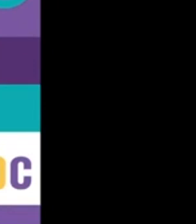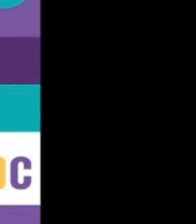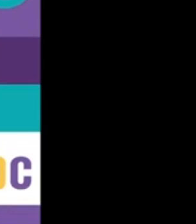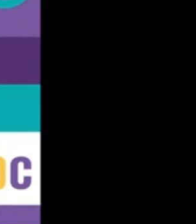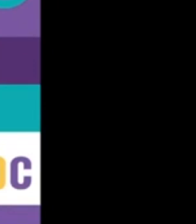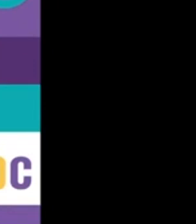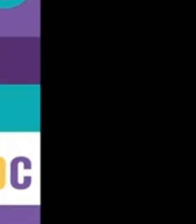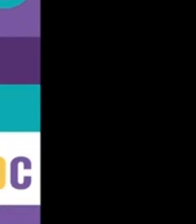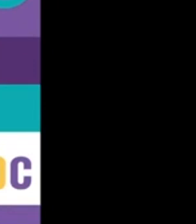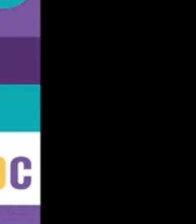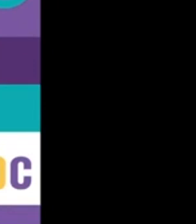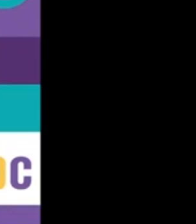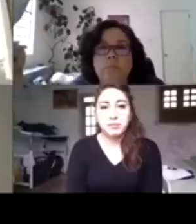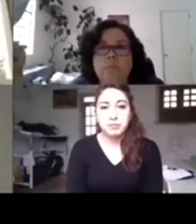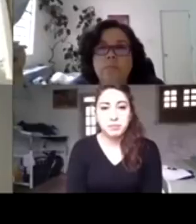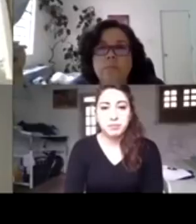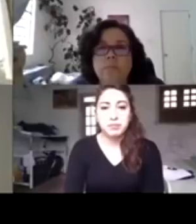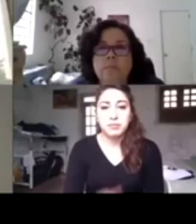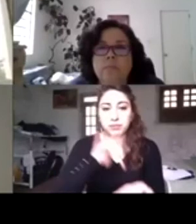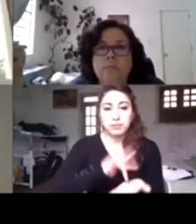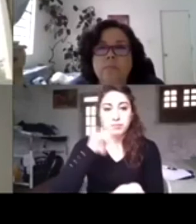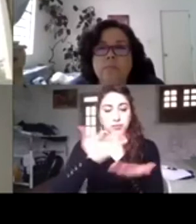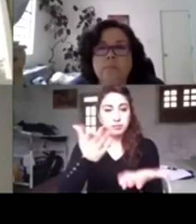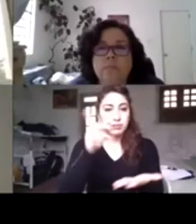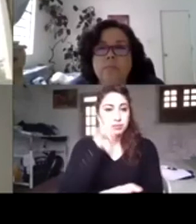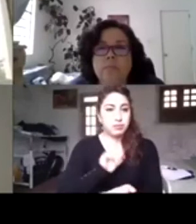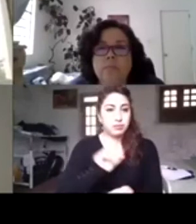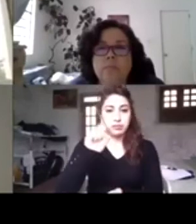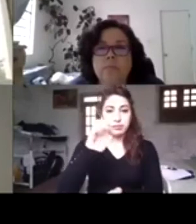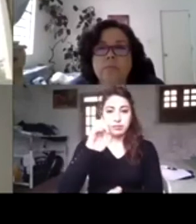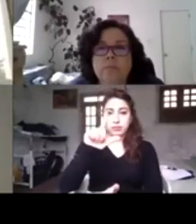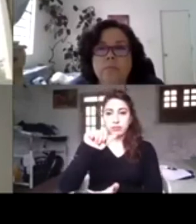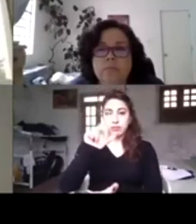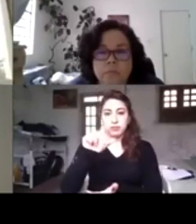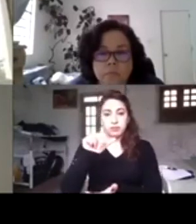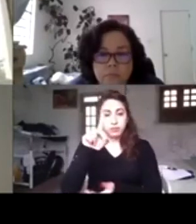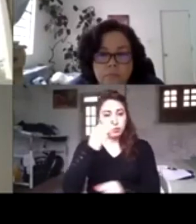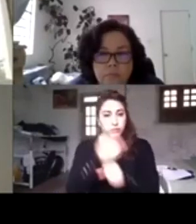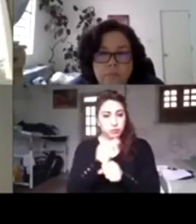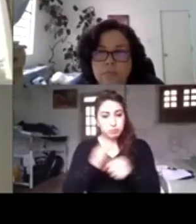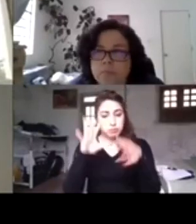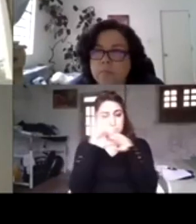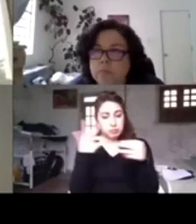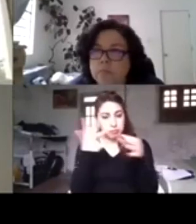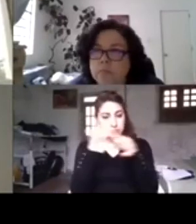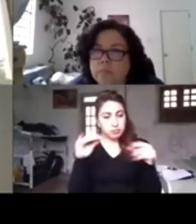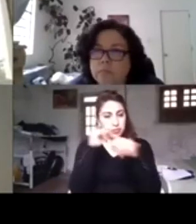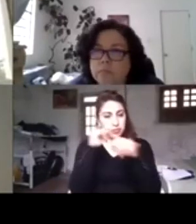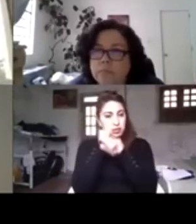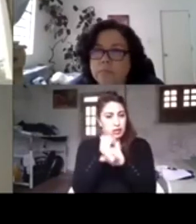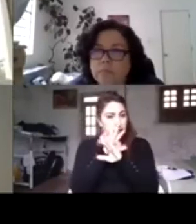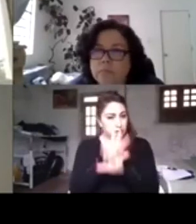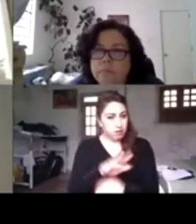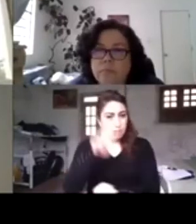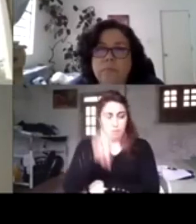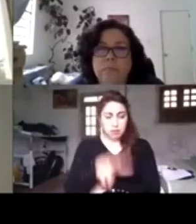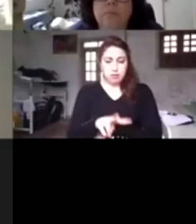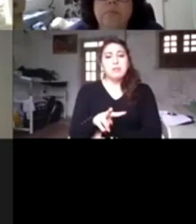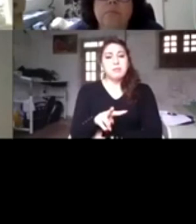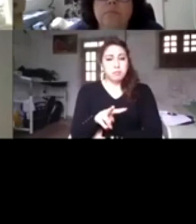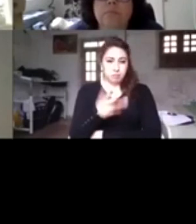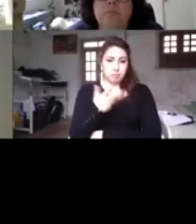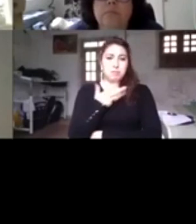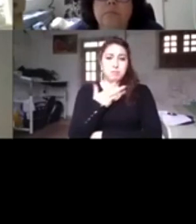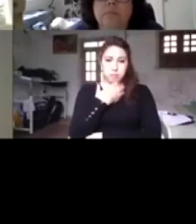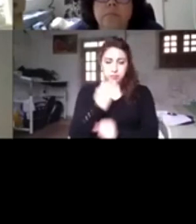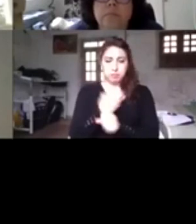Muchas gracias, Soledad, por tu exposición. Claro que sí están dentro del tiempo. Muy